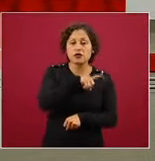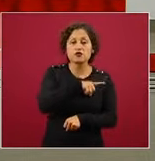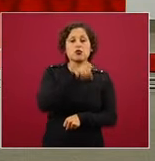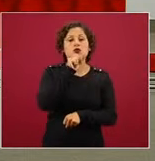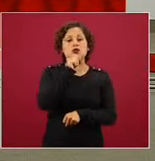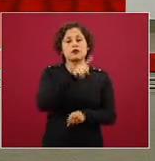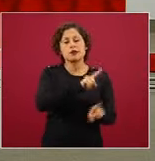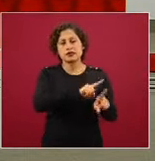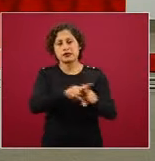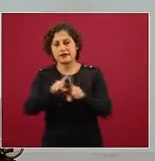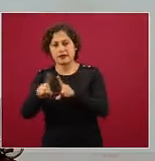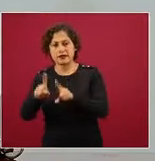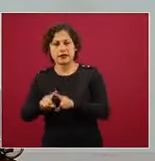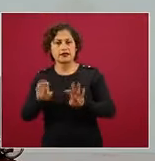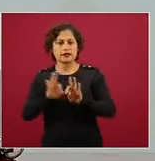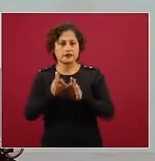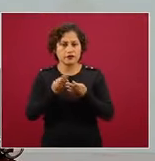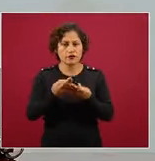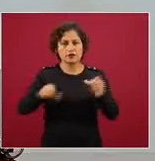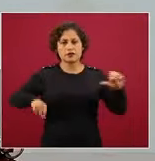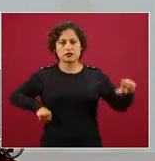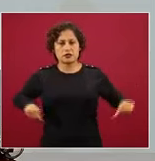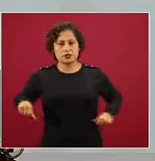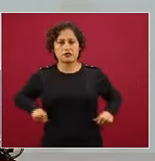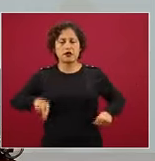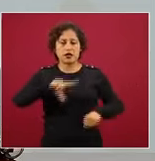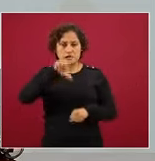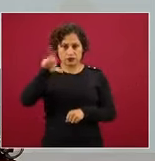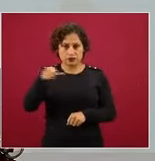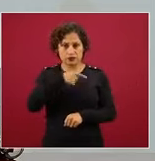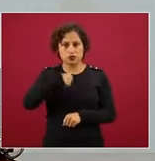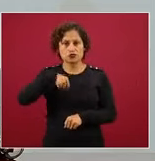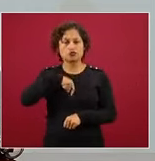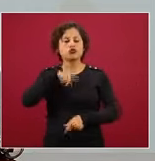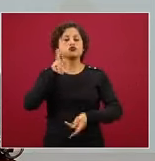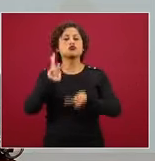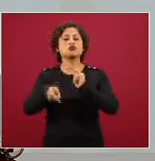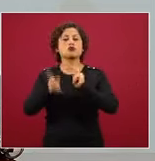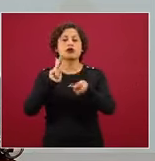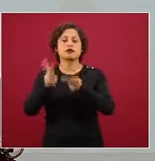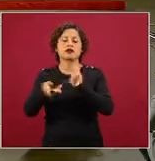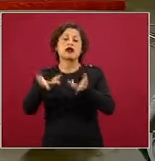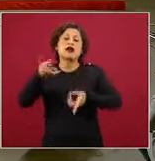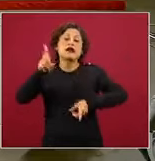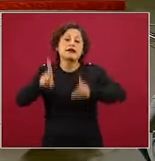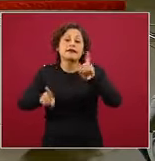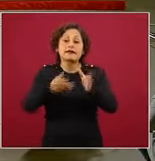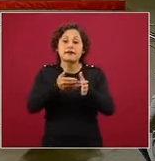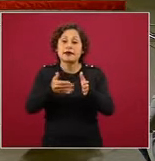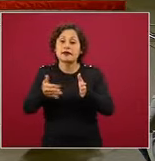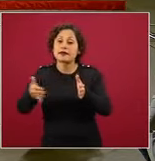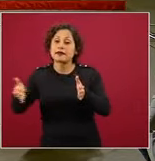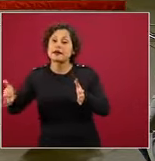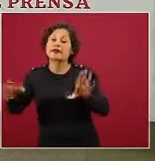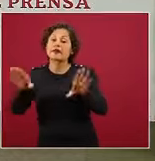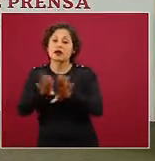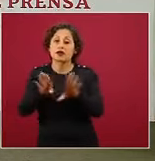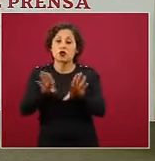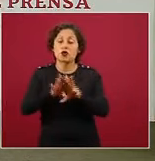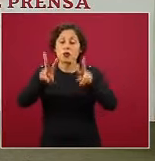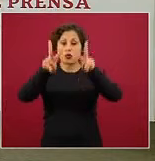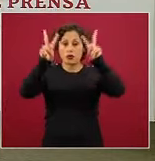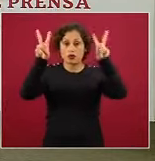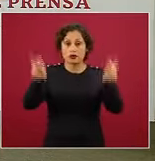que seguramente tendremos oportunidad de compartir con ustedes conforme vaya avanzando la década por el envejecimiento saludable, todo esto de